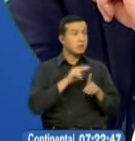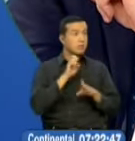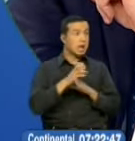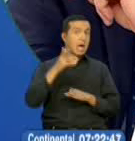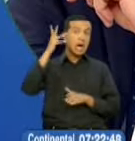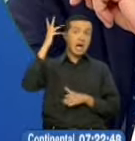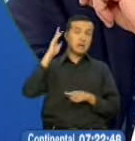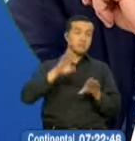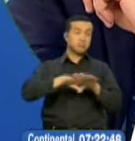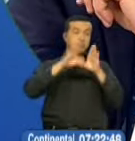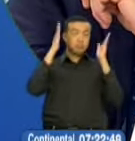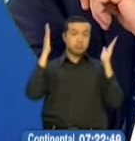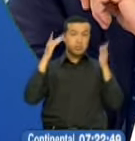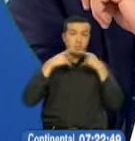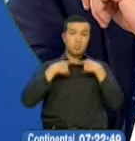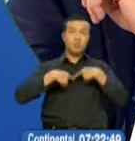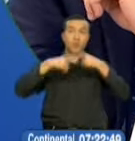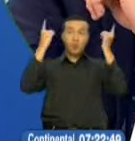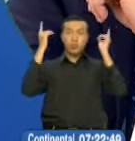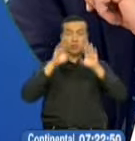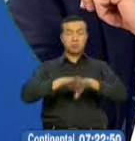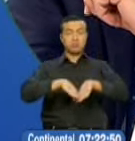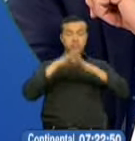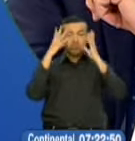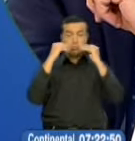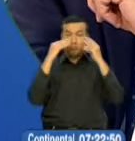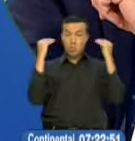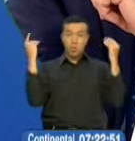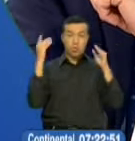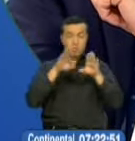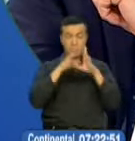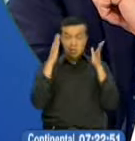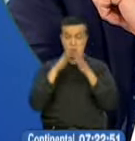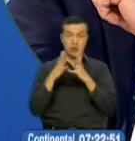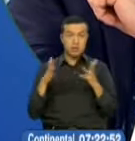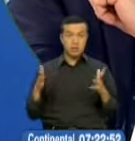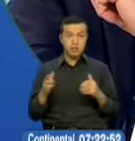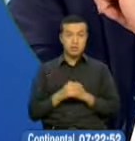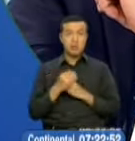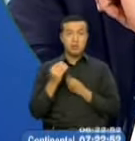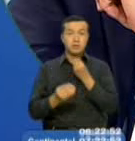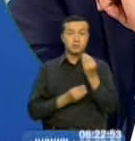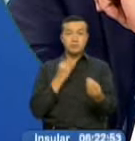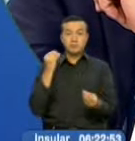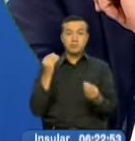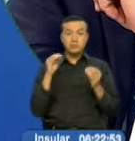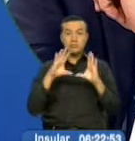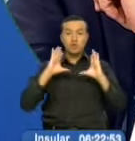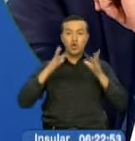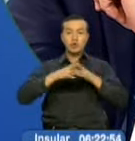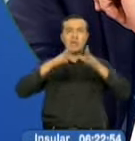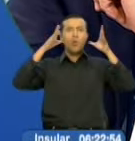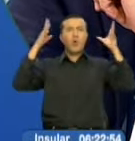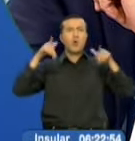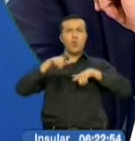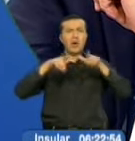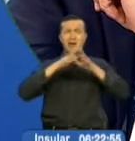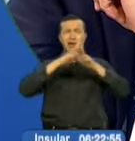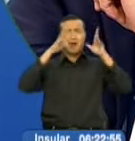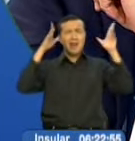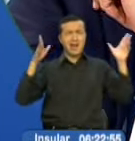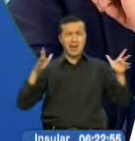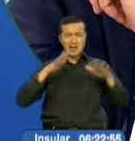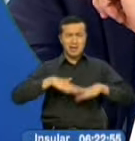que se hayan abierto en un acto público esa cantidad de urnas, tanto es así que han tenido que utilizar un coliseo para poder realizar este